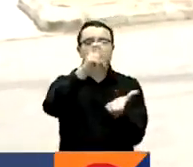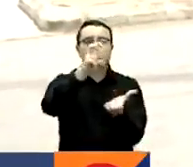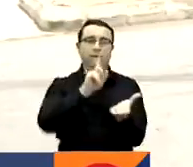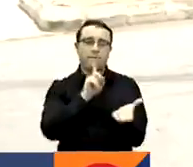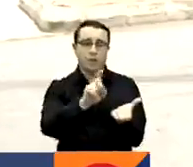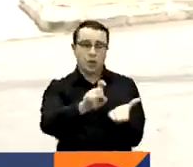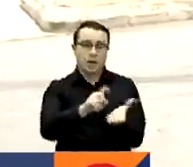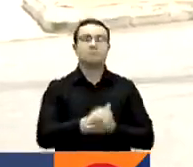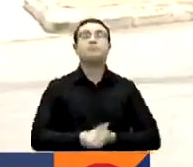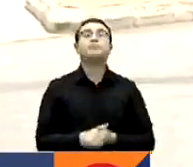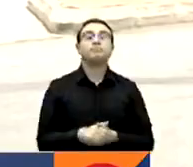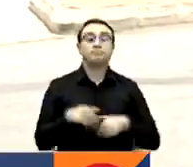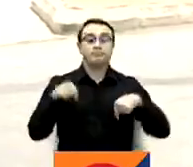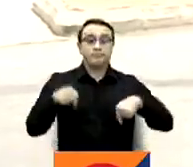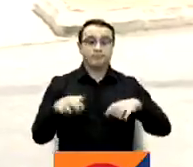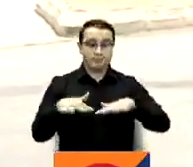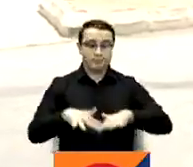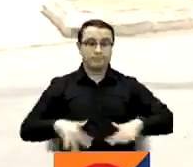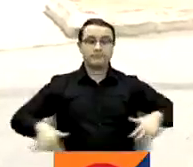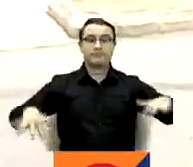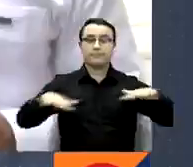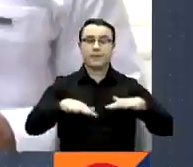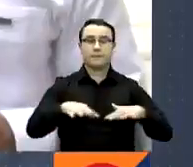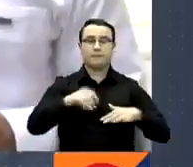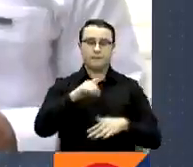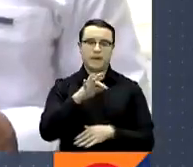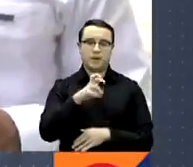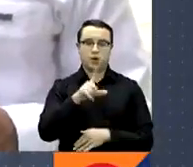capital santandereana. Desde la estación de Metrolínea en el barrio